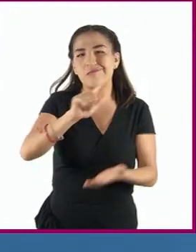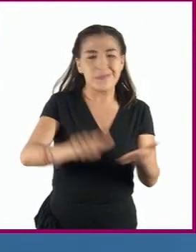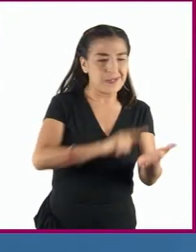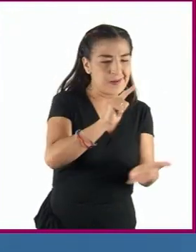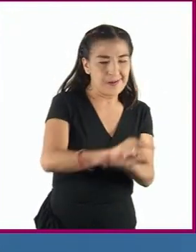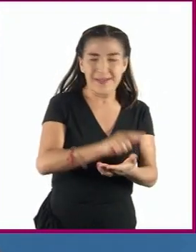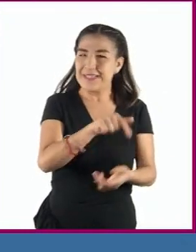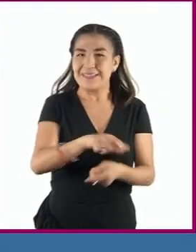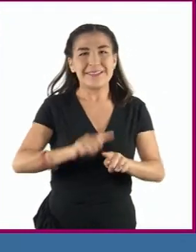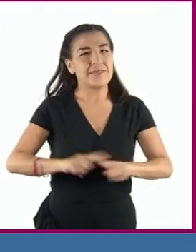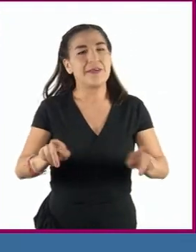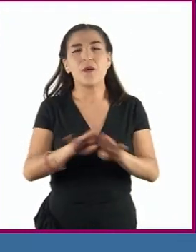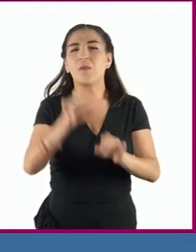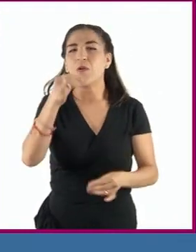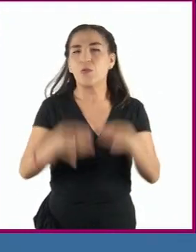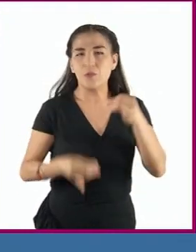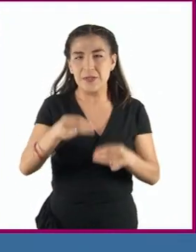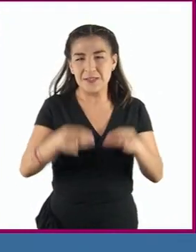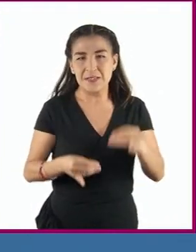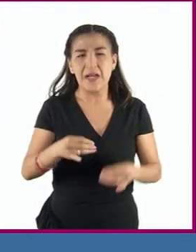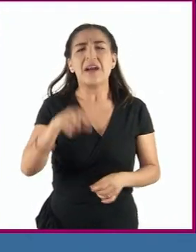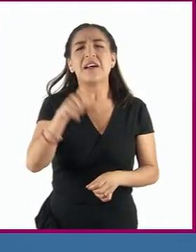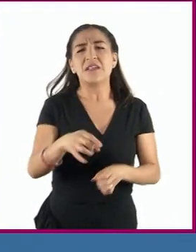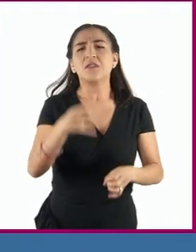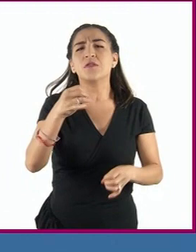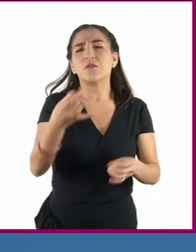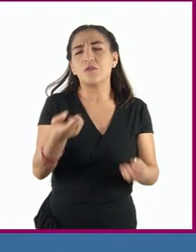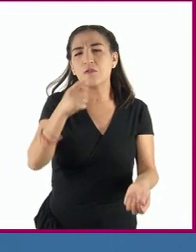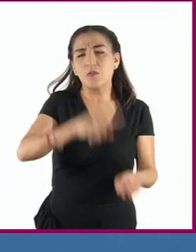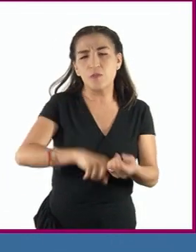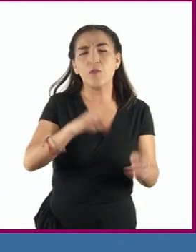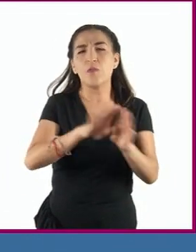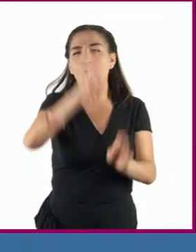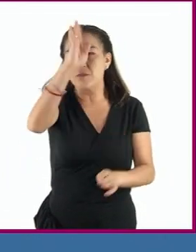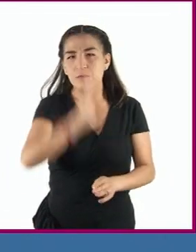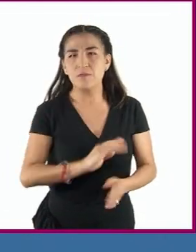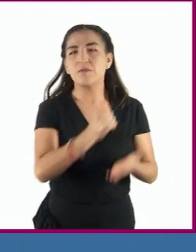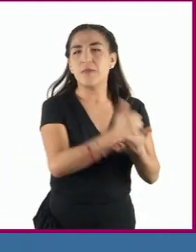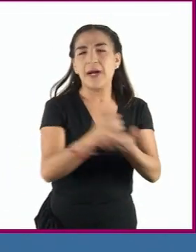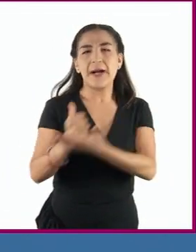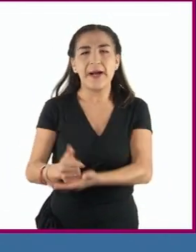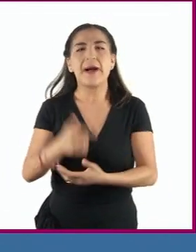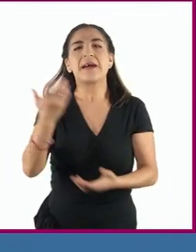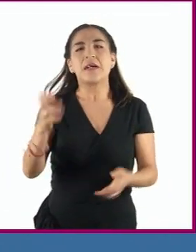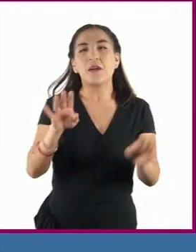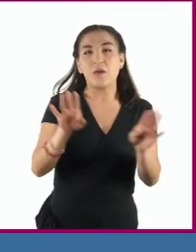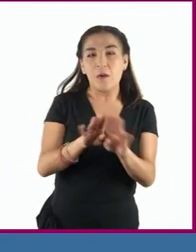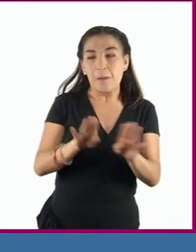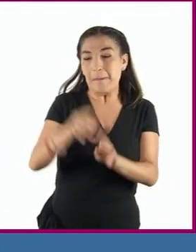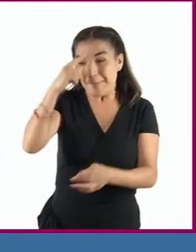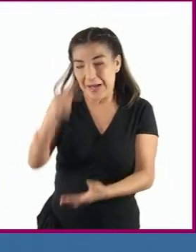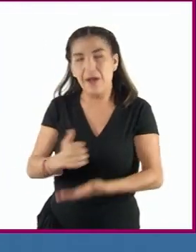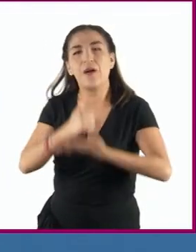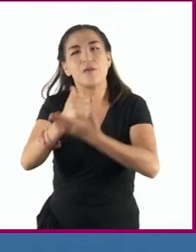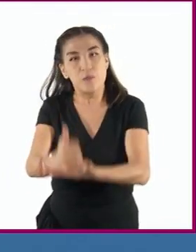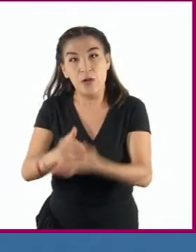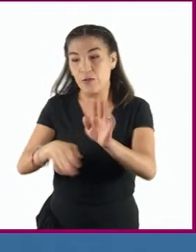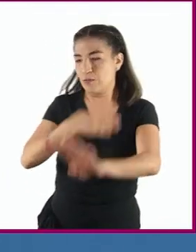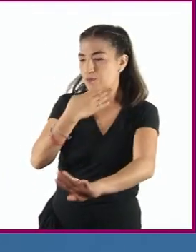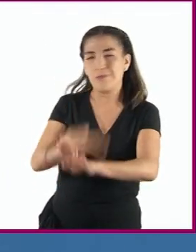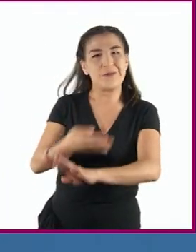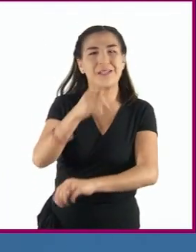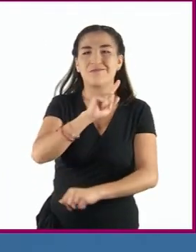o convencionales. La mediación es un intento de trabajar con la o el otro y no en contra, en busca de una